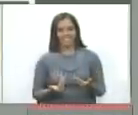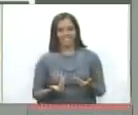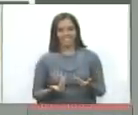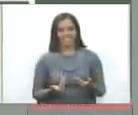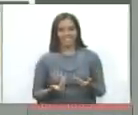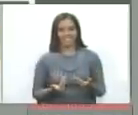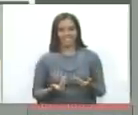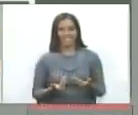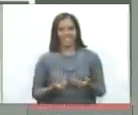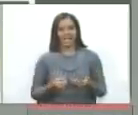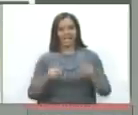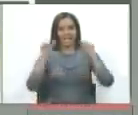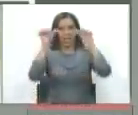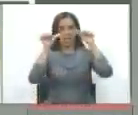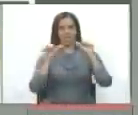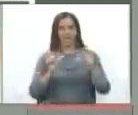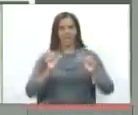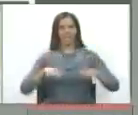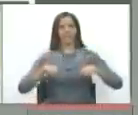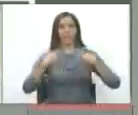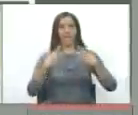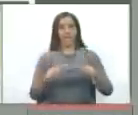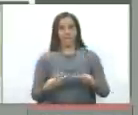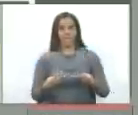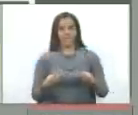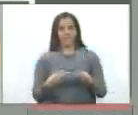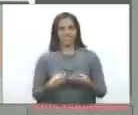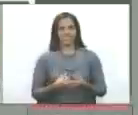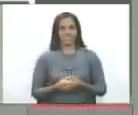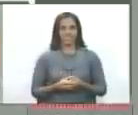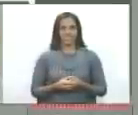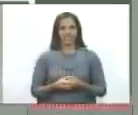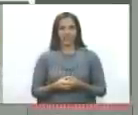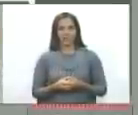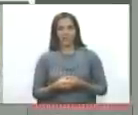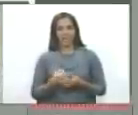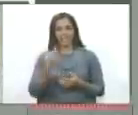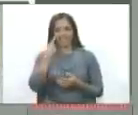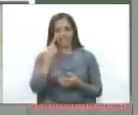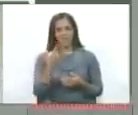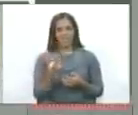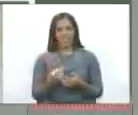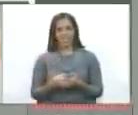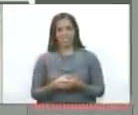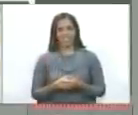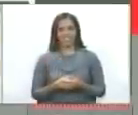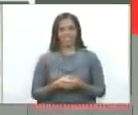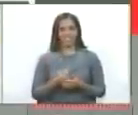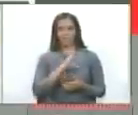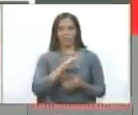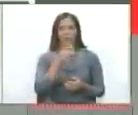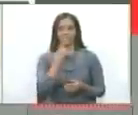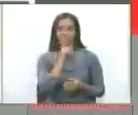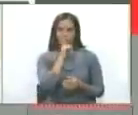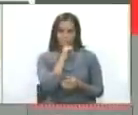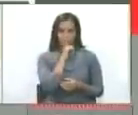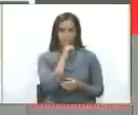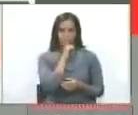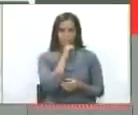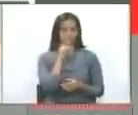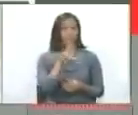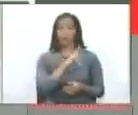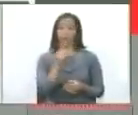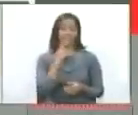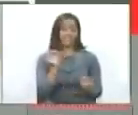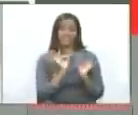al horario nuevamente. Cuando veas lo que... No puedo decir nada, perdón. No puede decir